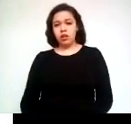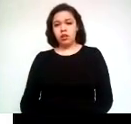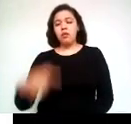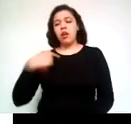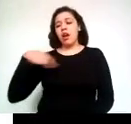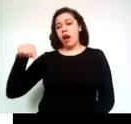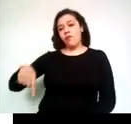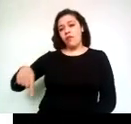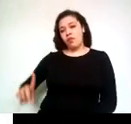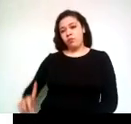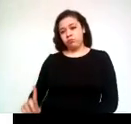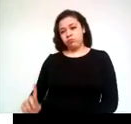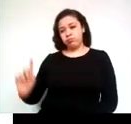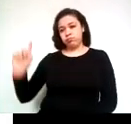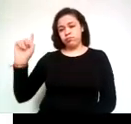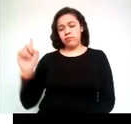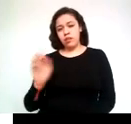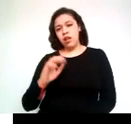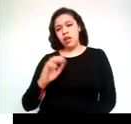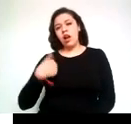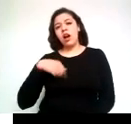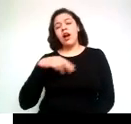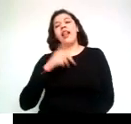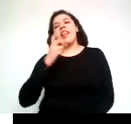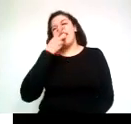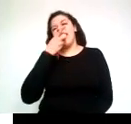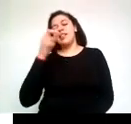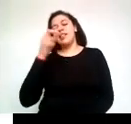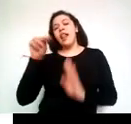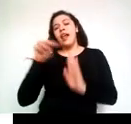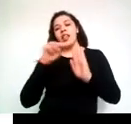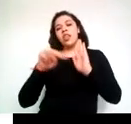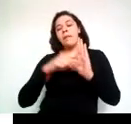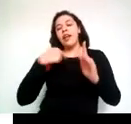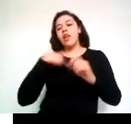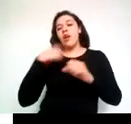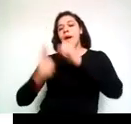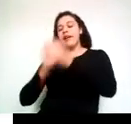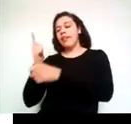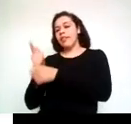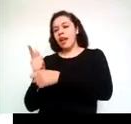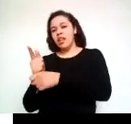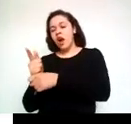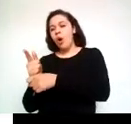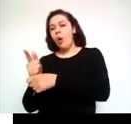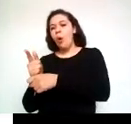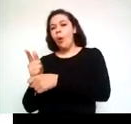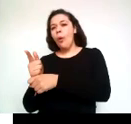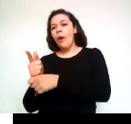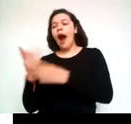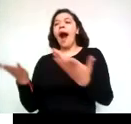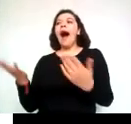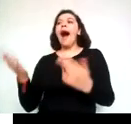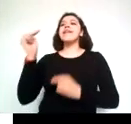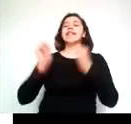es decir, ¿qué es lo que nos dice la norma? Si yo detecto que a nivel organizacional me encuentro en